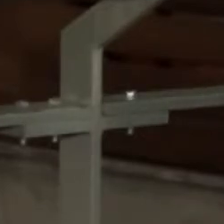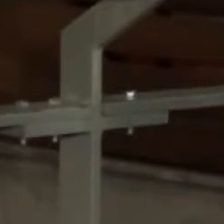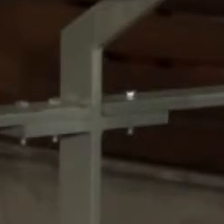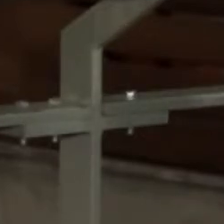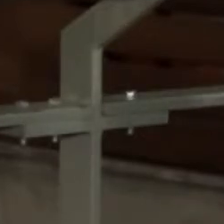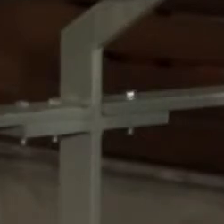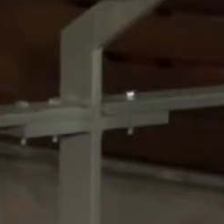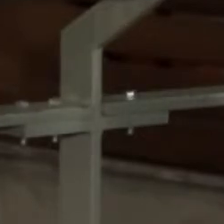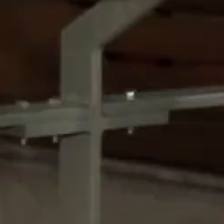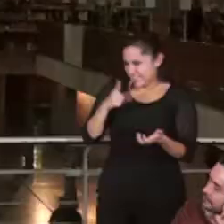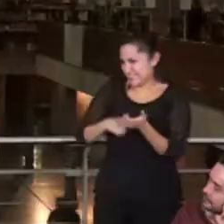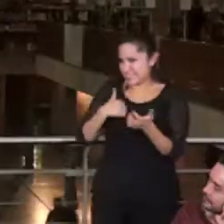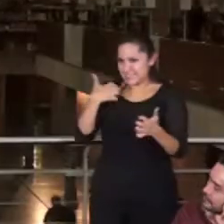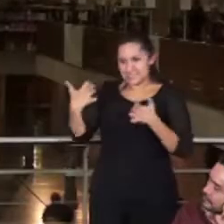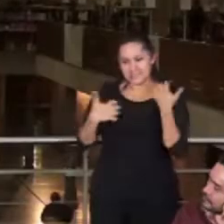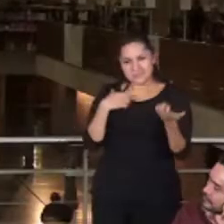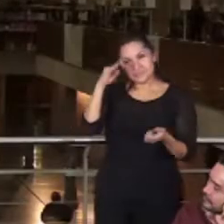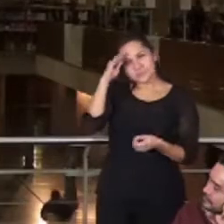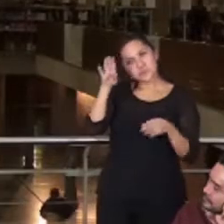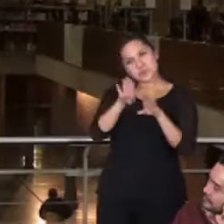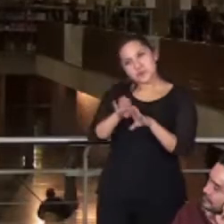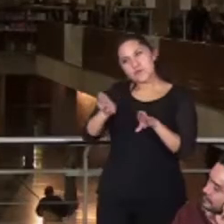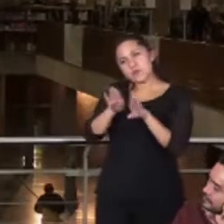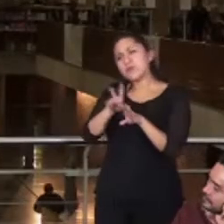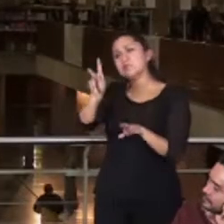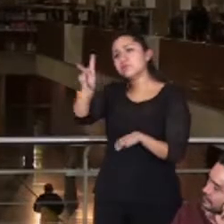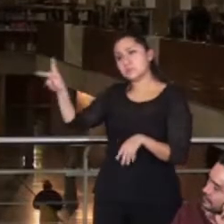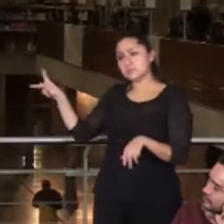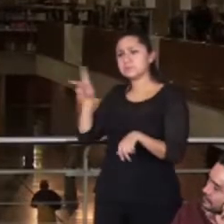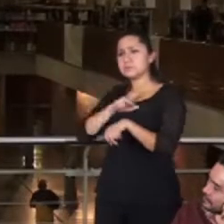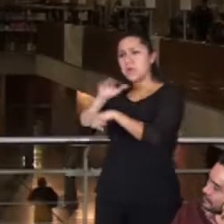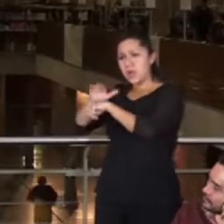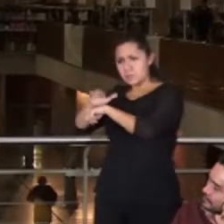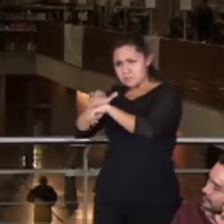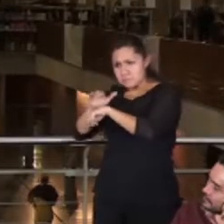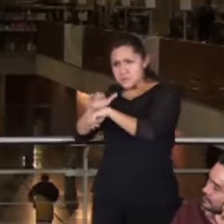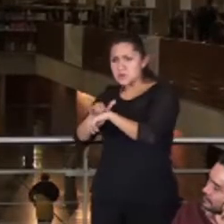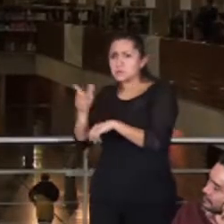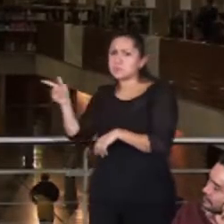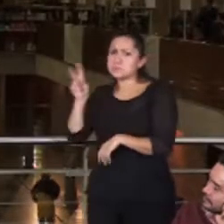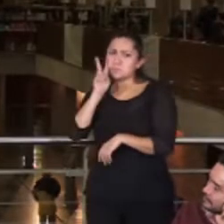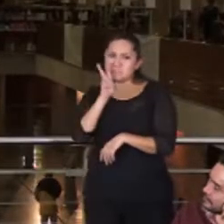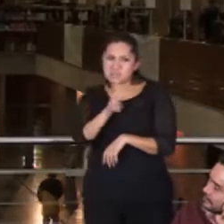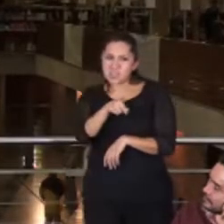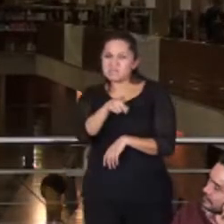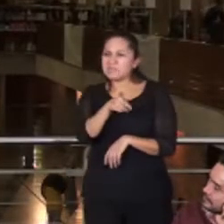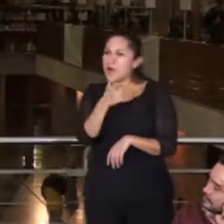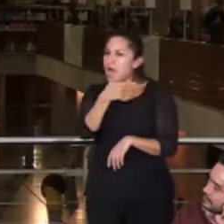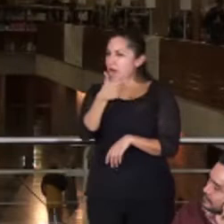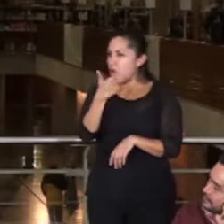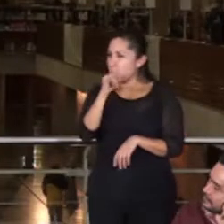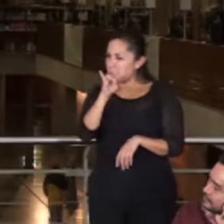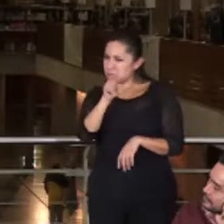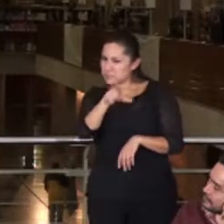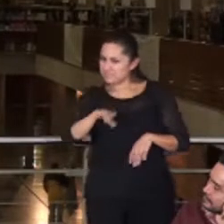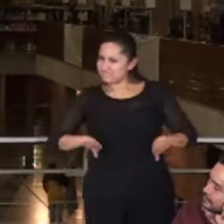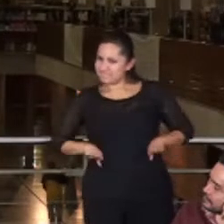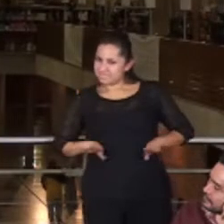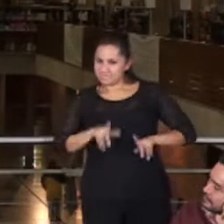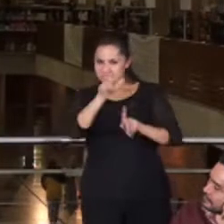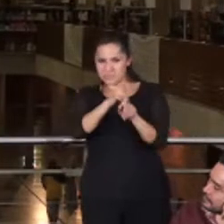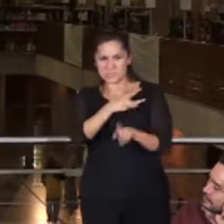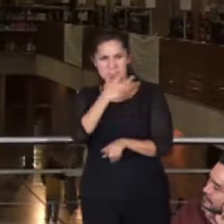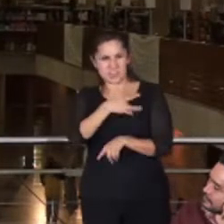solucione dije bueno mis amigos decían lo perdimos a gusto y usted no se va a reír más gusto y yo me sentía como